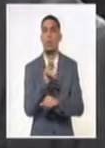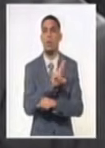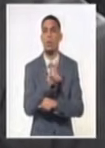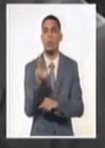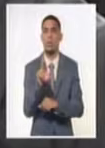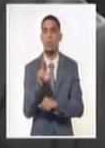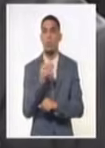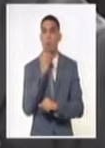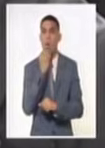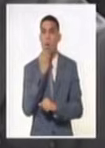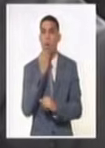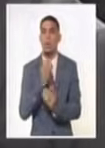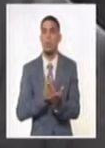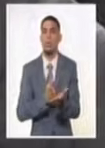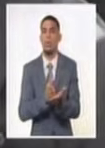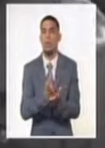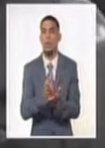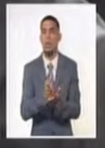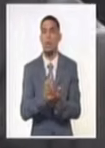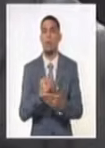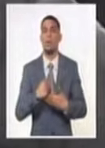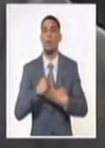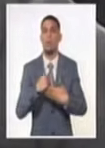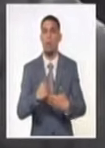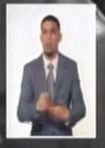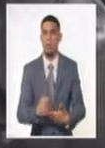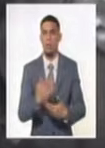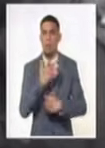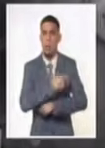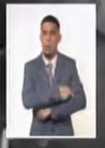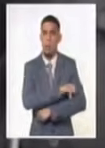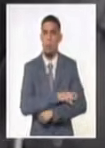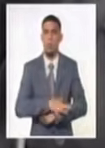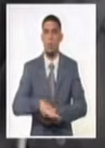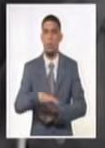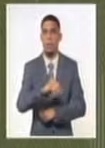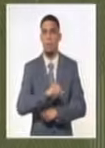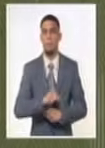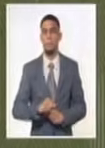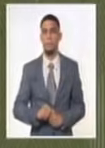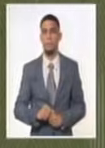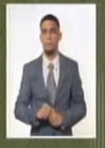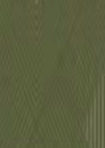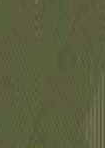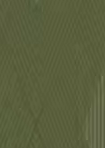los rasgos de la personalidad comunista de las nuevas generaciones.